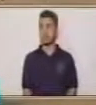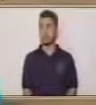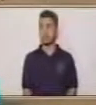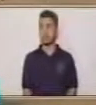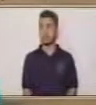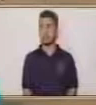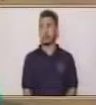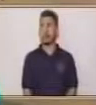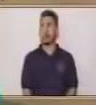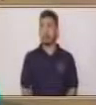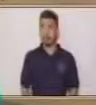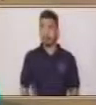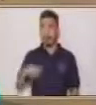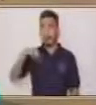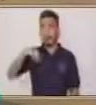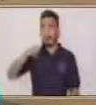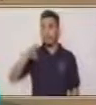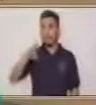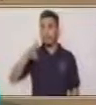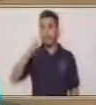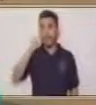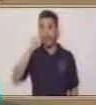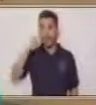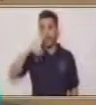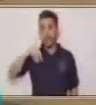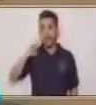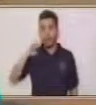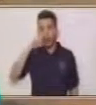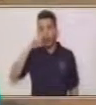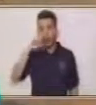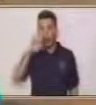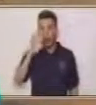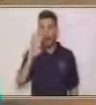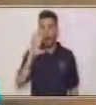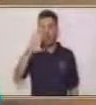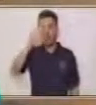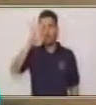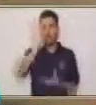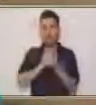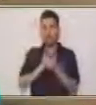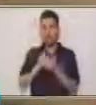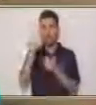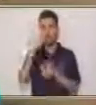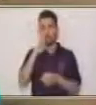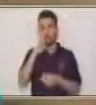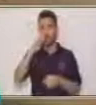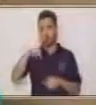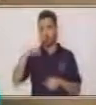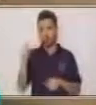de este triángulo tenemos que sumar. ¿Cuánto es 5 más 5?